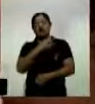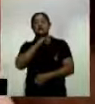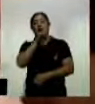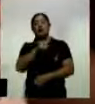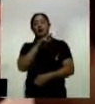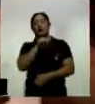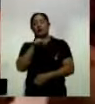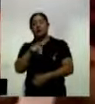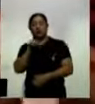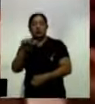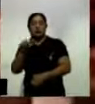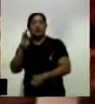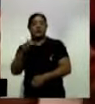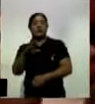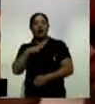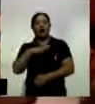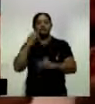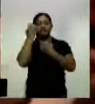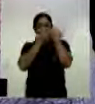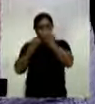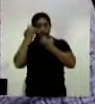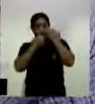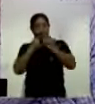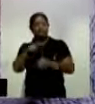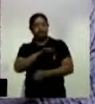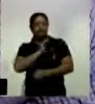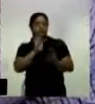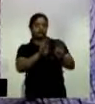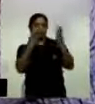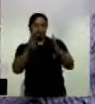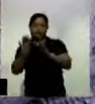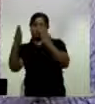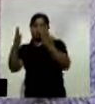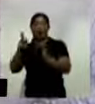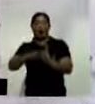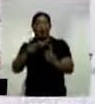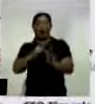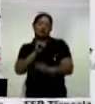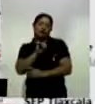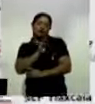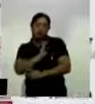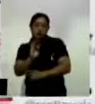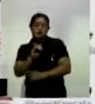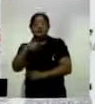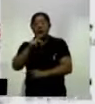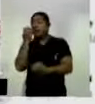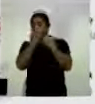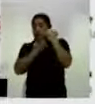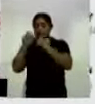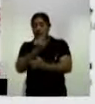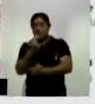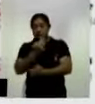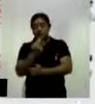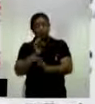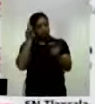revisaron los protocolos de salud para la reactivación gradual de la economía en la región centro del país. En sus redes sociales, el gobernador